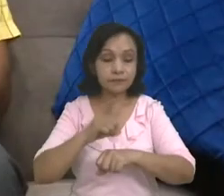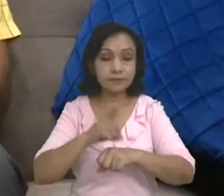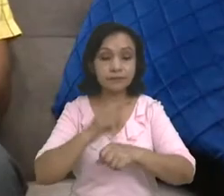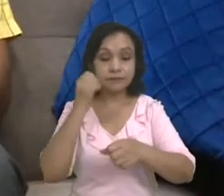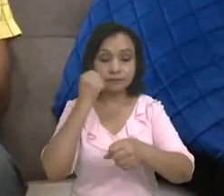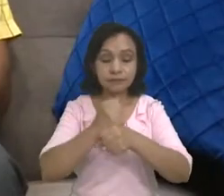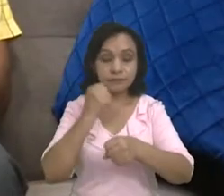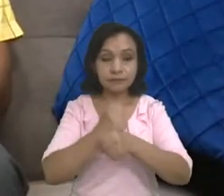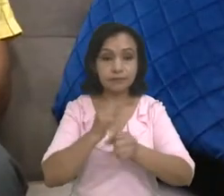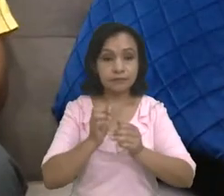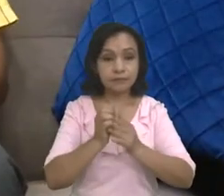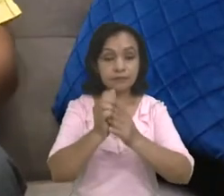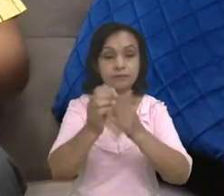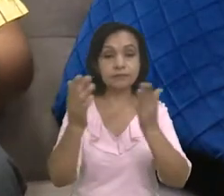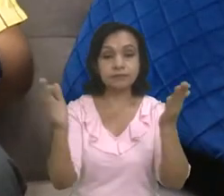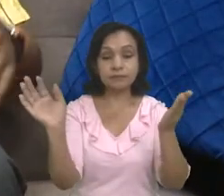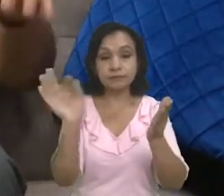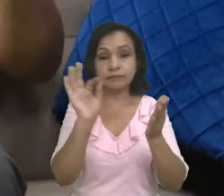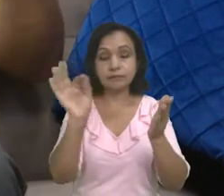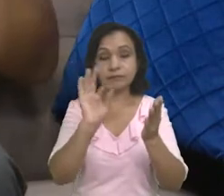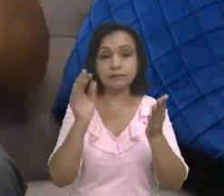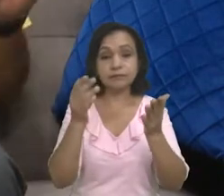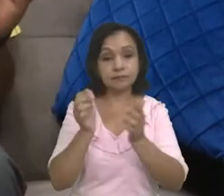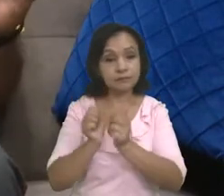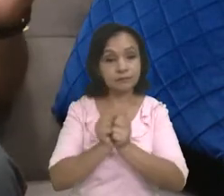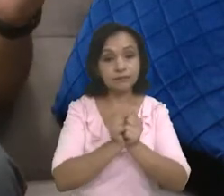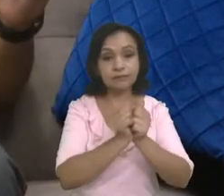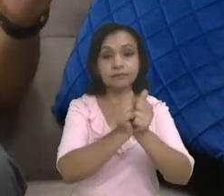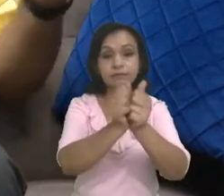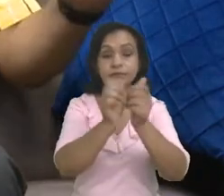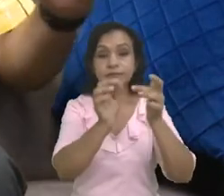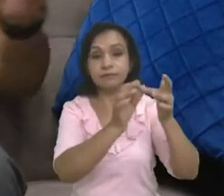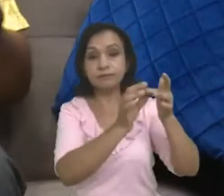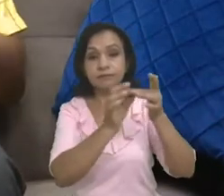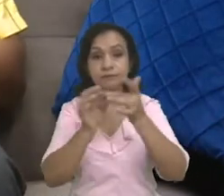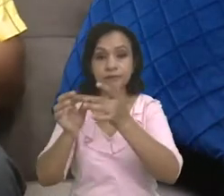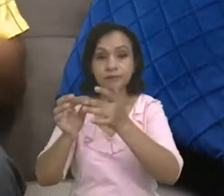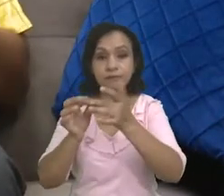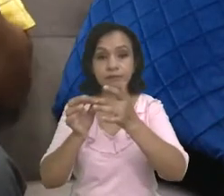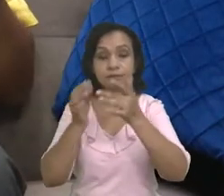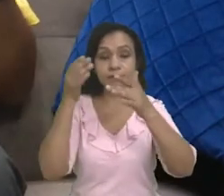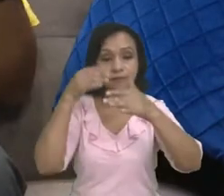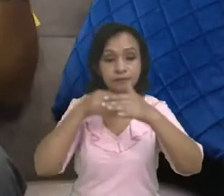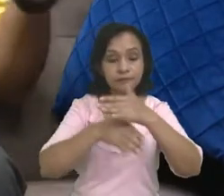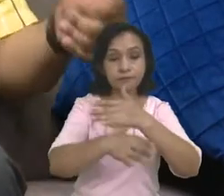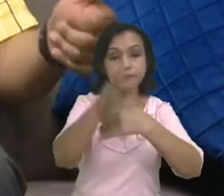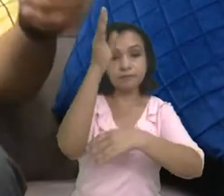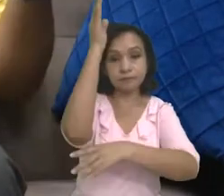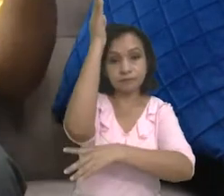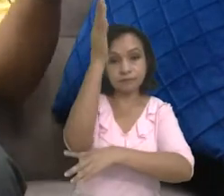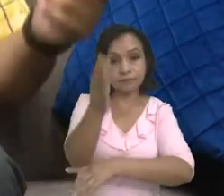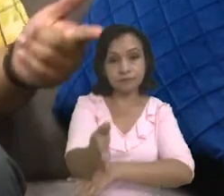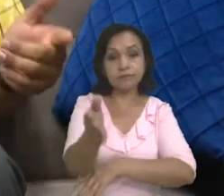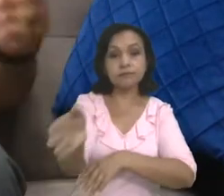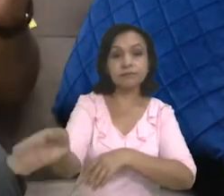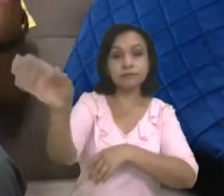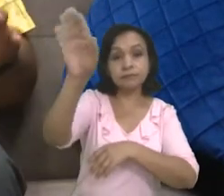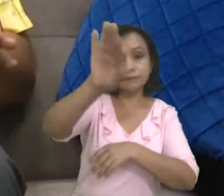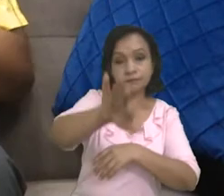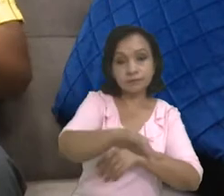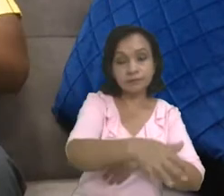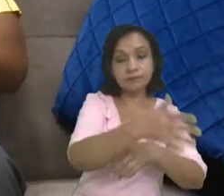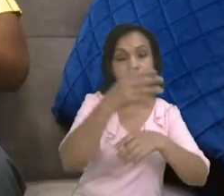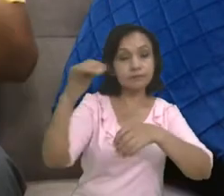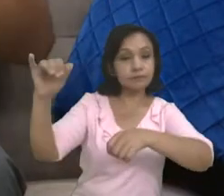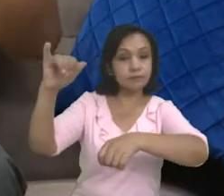trabajo a nivel estratégico vemos que hay un acompañamiento bastante especializado en cuanto a los cuentos de entrada ya sea marítimo aéreo y terrestre